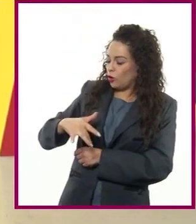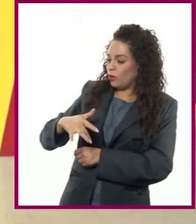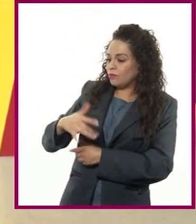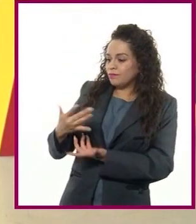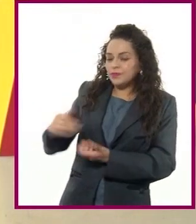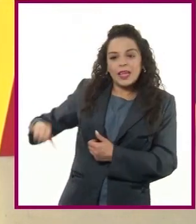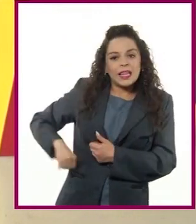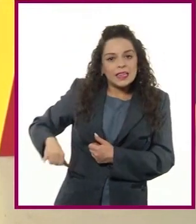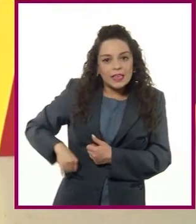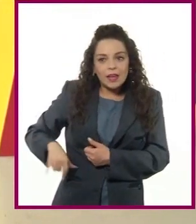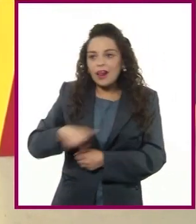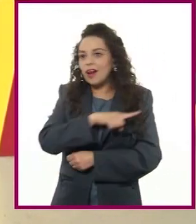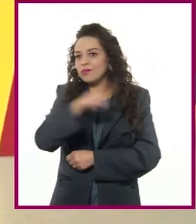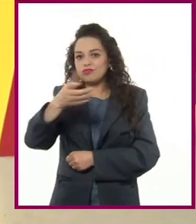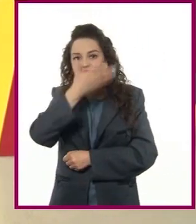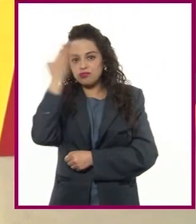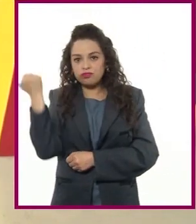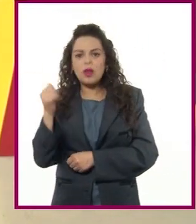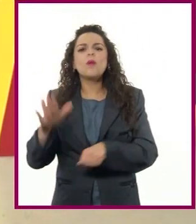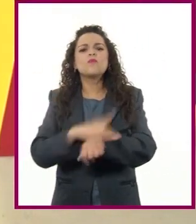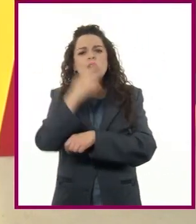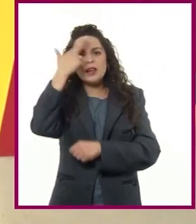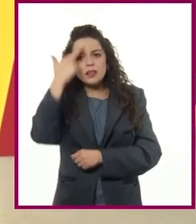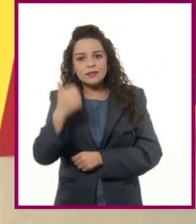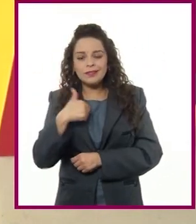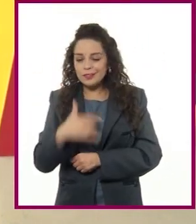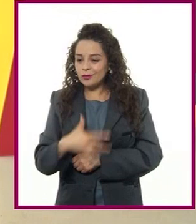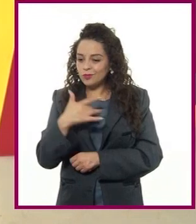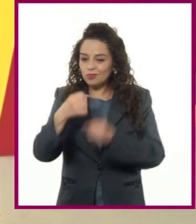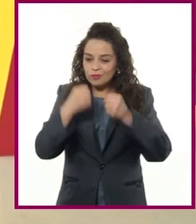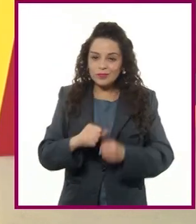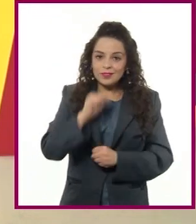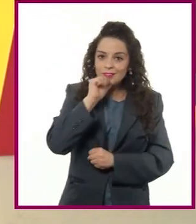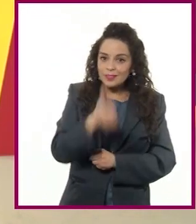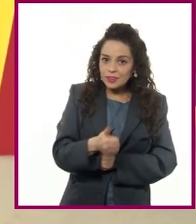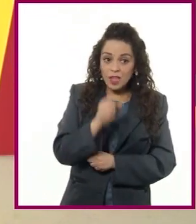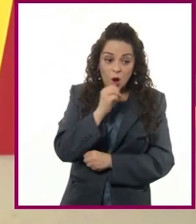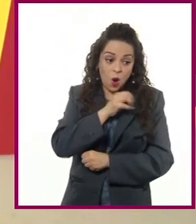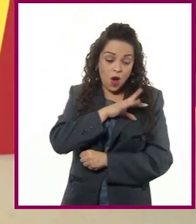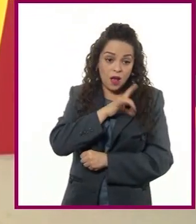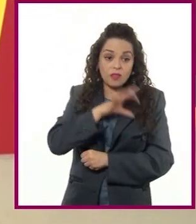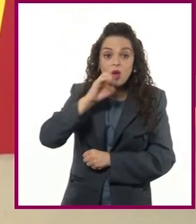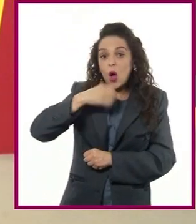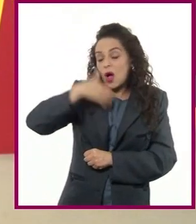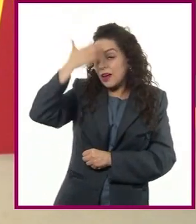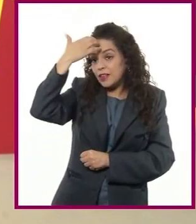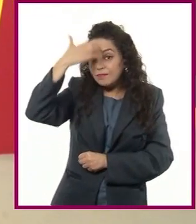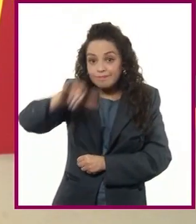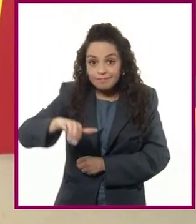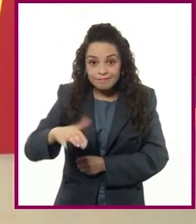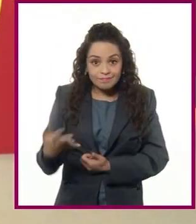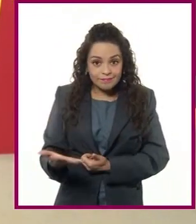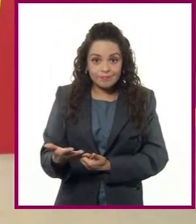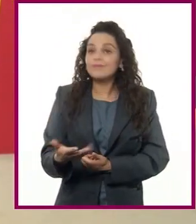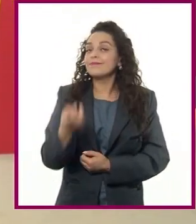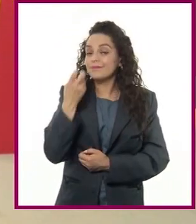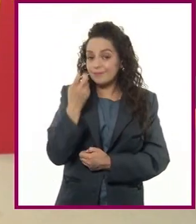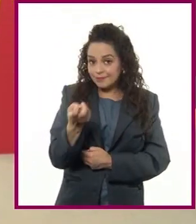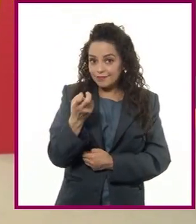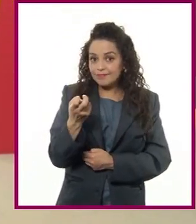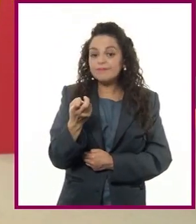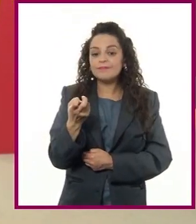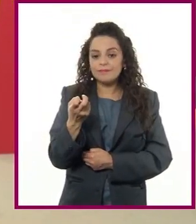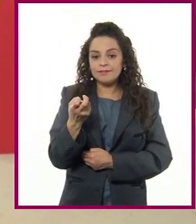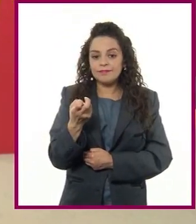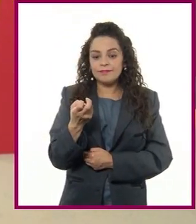inseguridad, desconfianza o temor. Termina actuando para complacer a los demás o para no